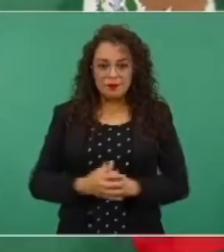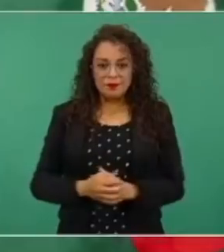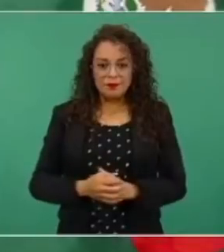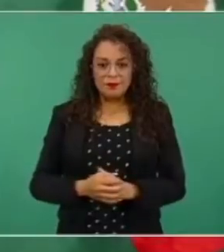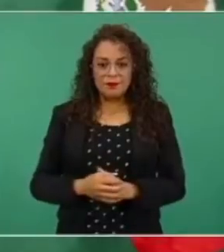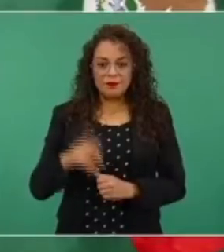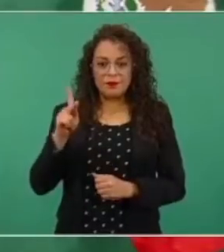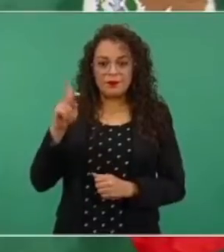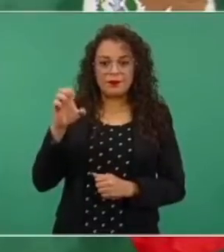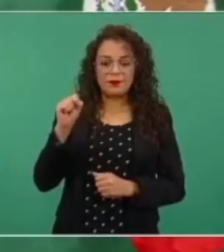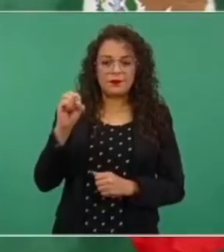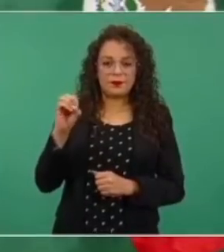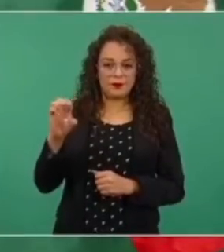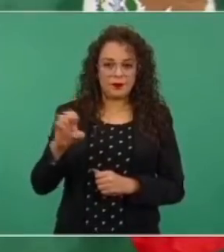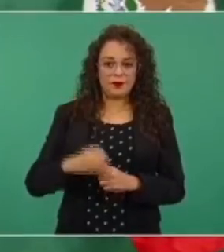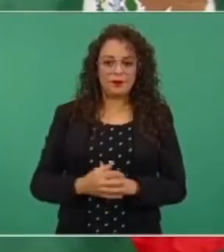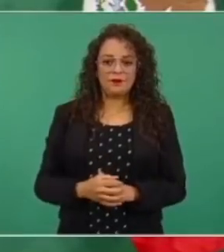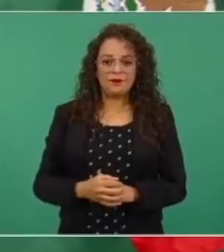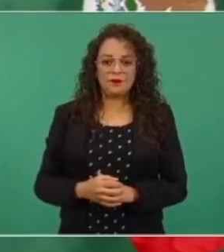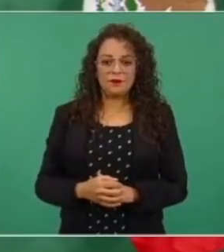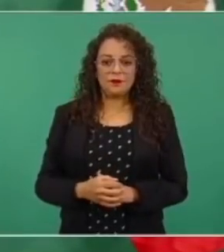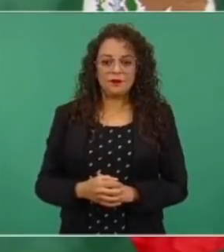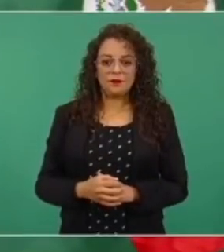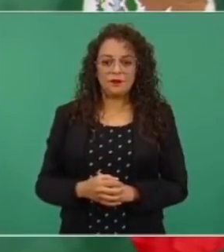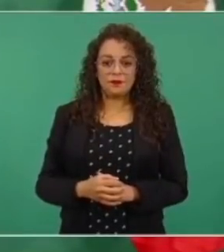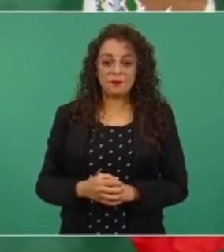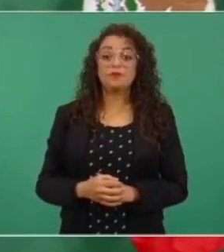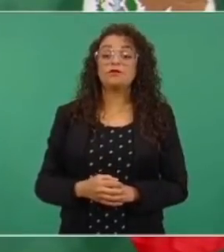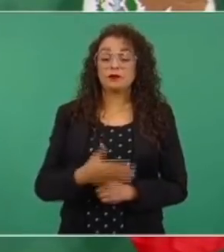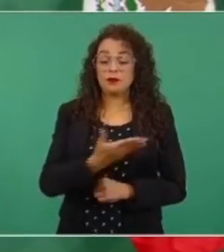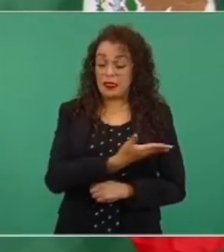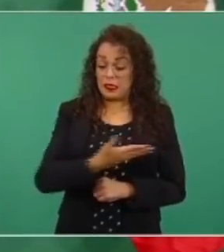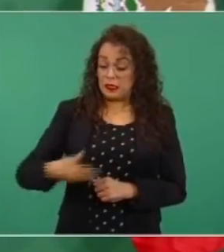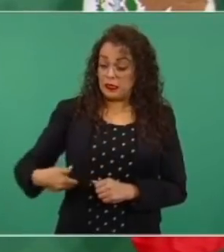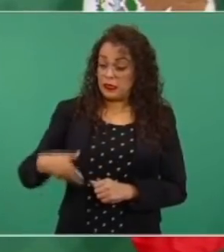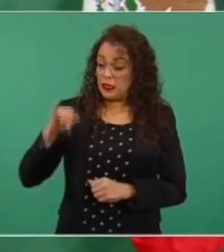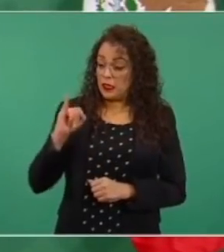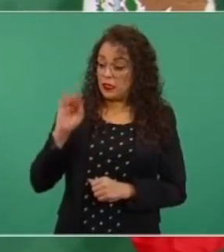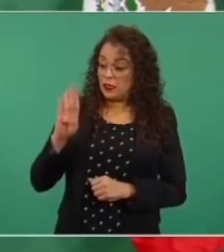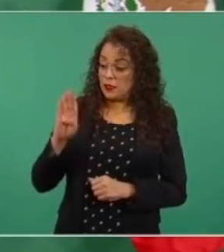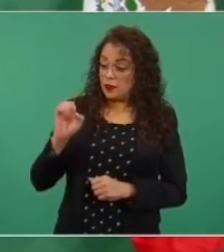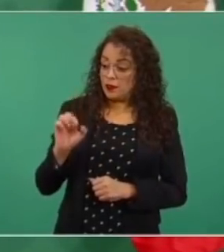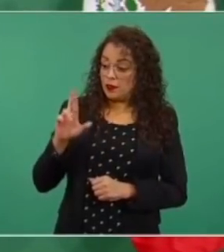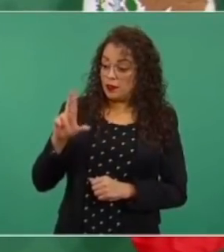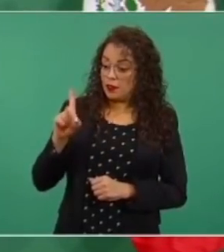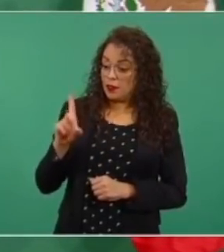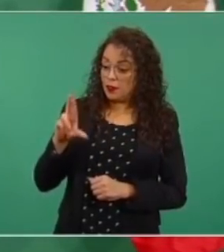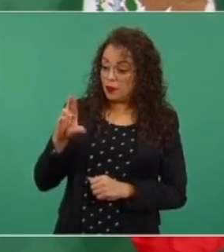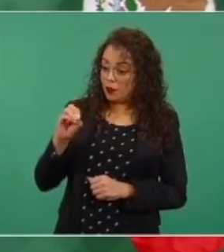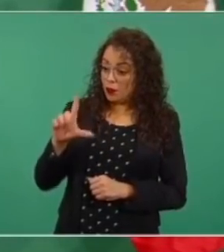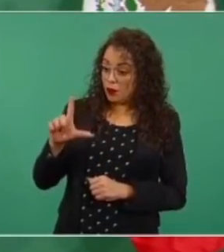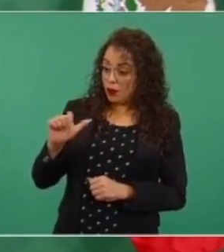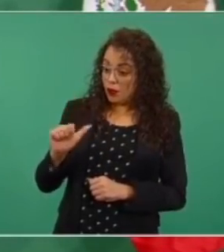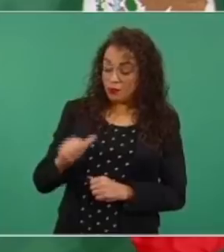del Partido Socialista, vicepresidente de Iberdrola. Allá